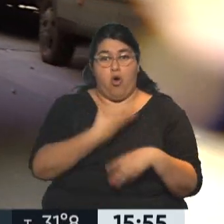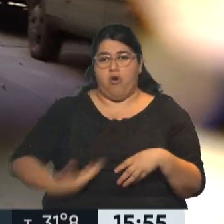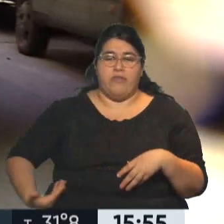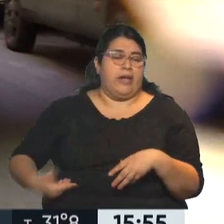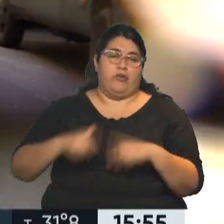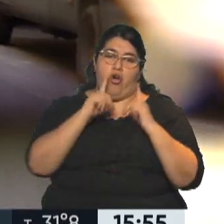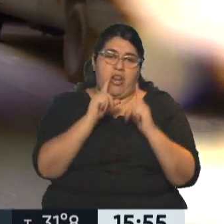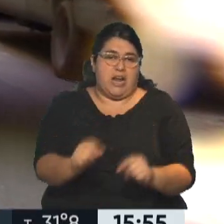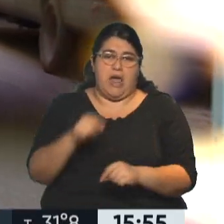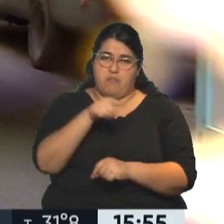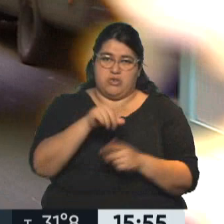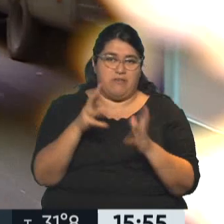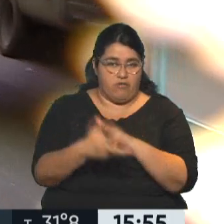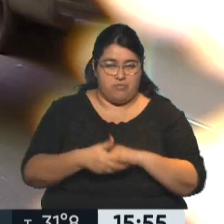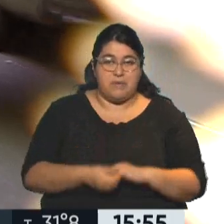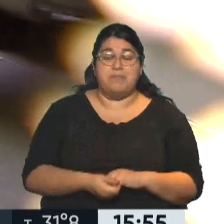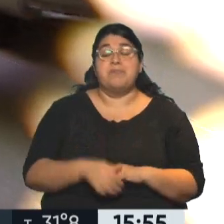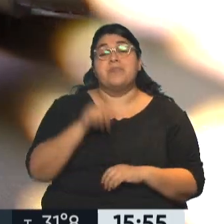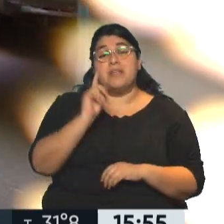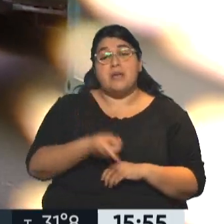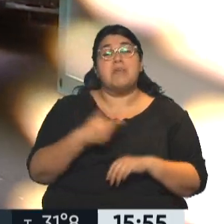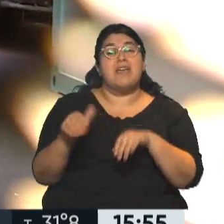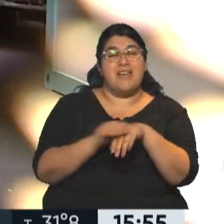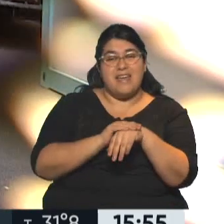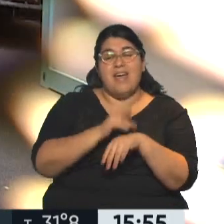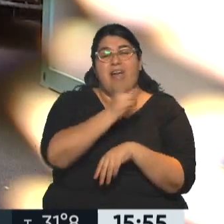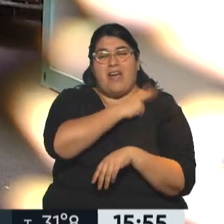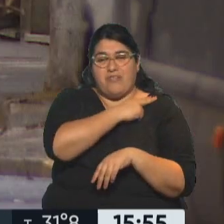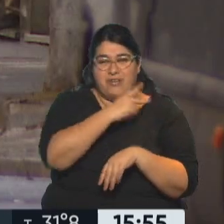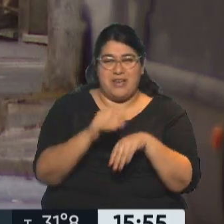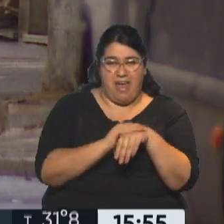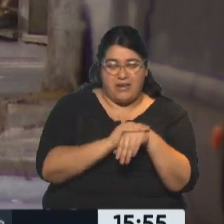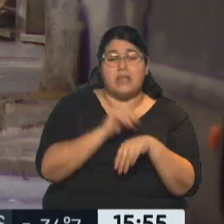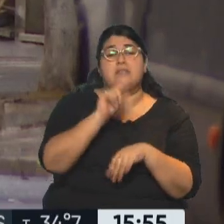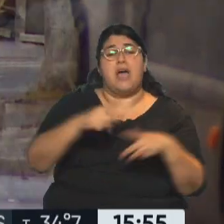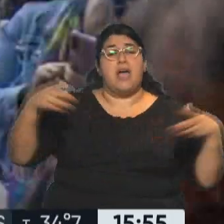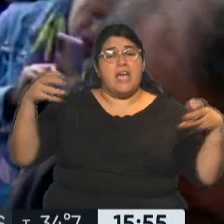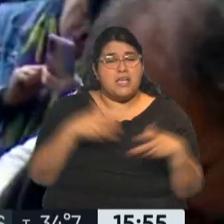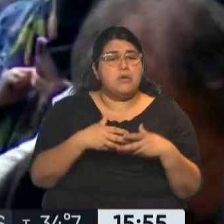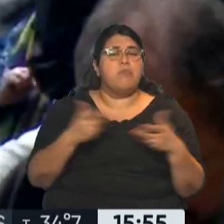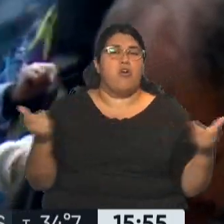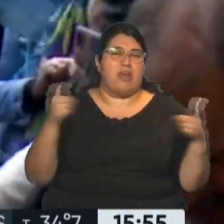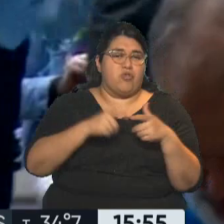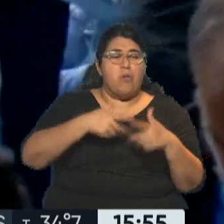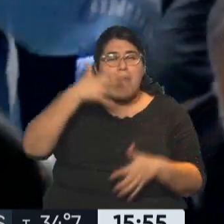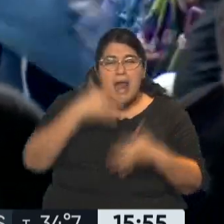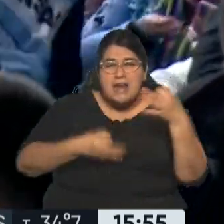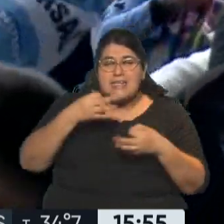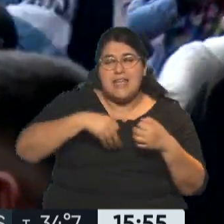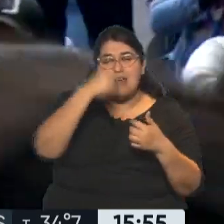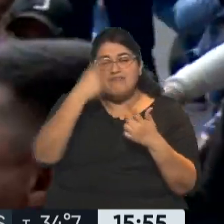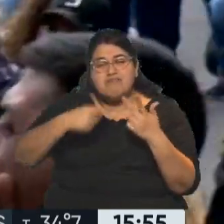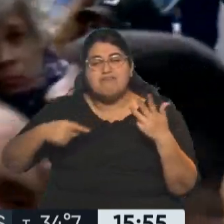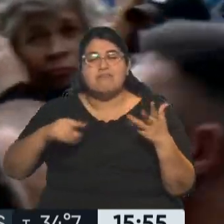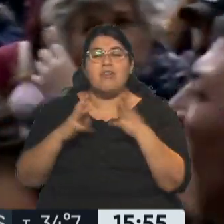también funcionarios de esta manera horacio rodríguez larreta está reunido en este momento con su equipo para analizar los alcances